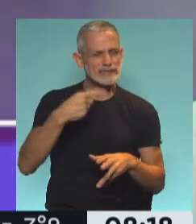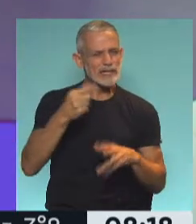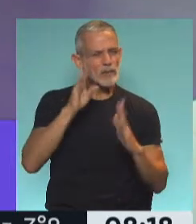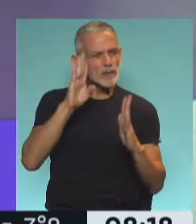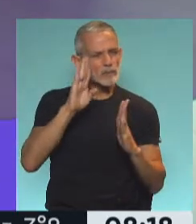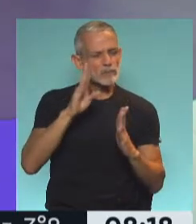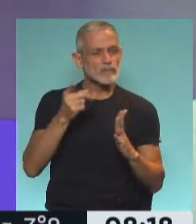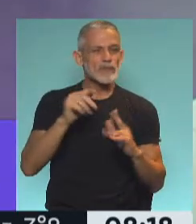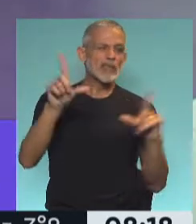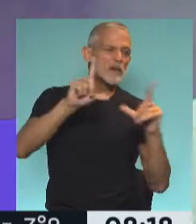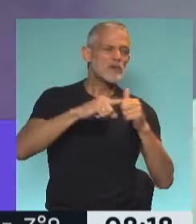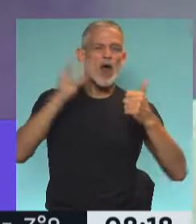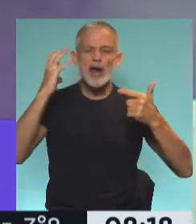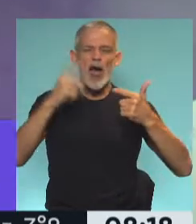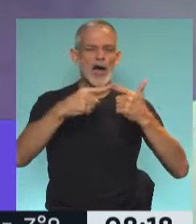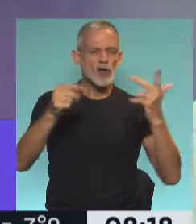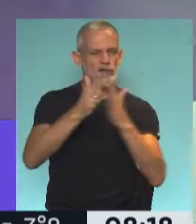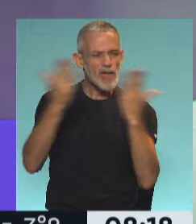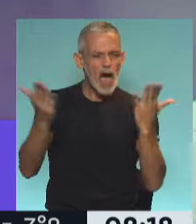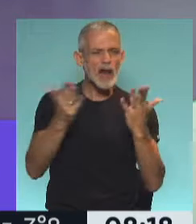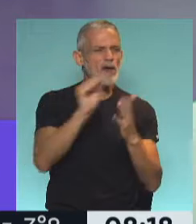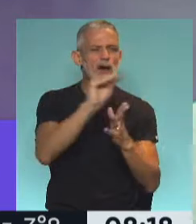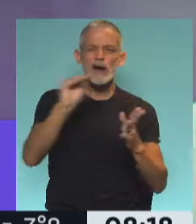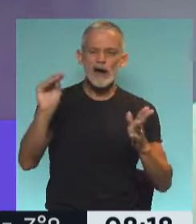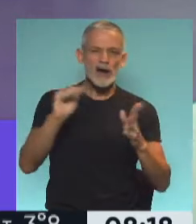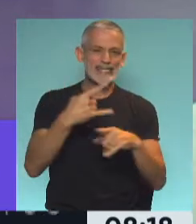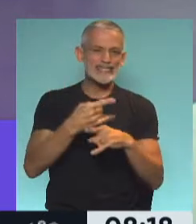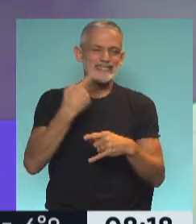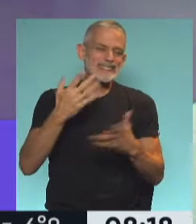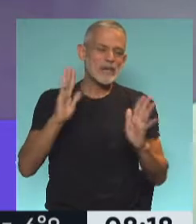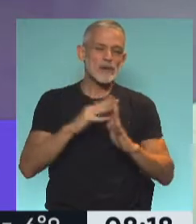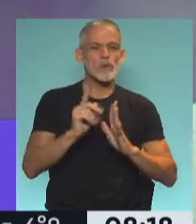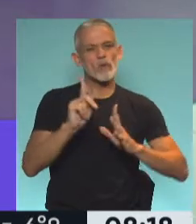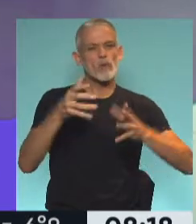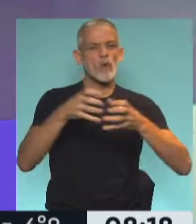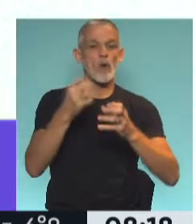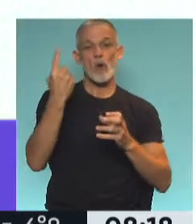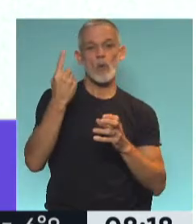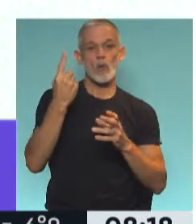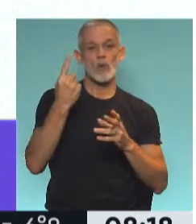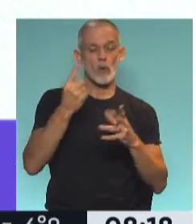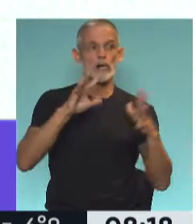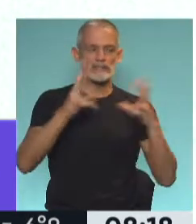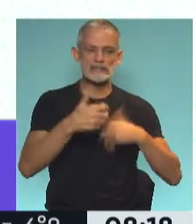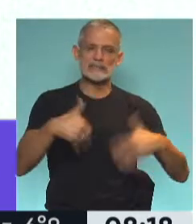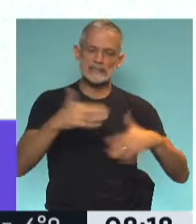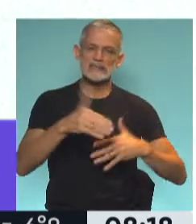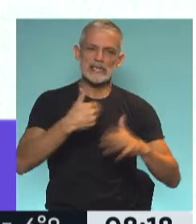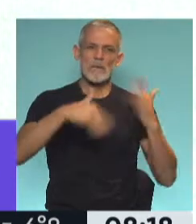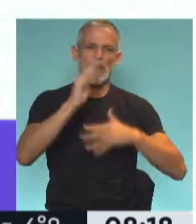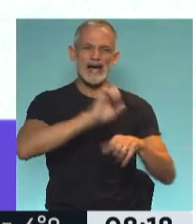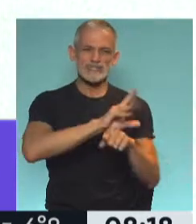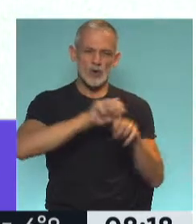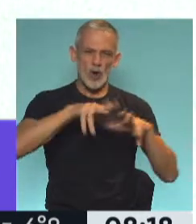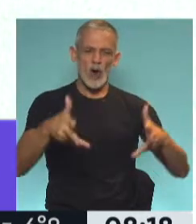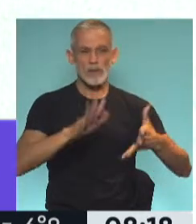hablar en la tele, en la radio, también en los diarios de cada vez que hablamos de algún sector decimos, bueno, uno de los sectores más afectados por la pandemia, ¿no?